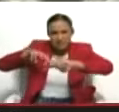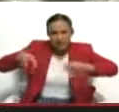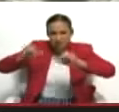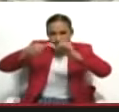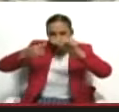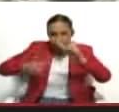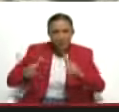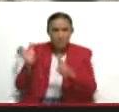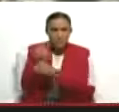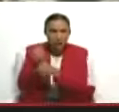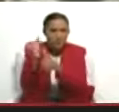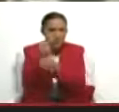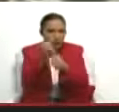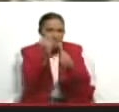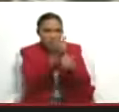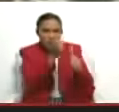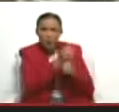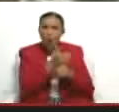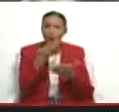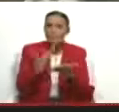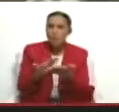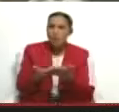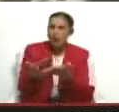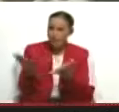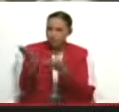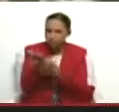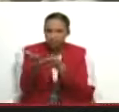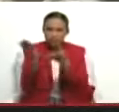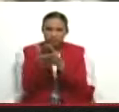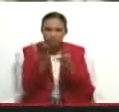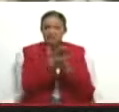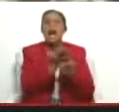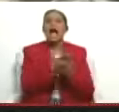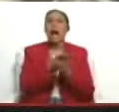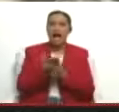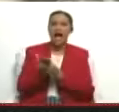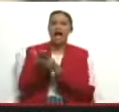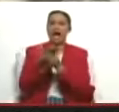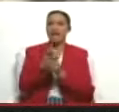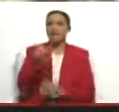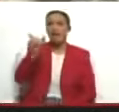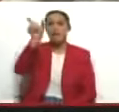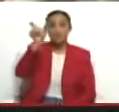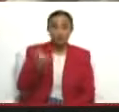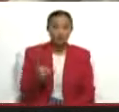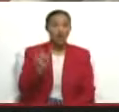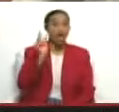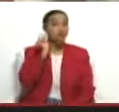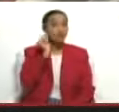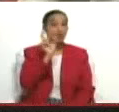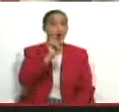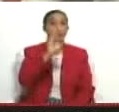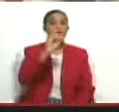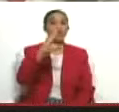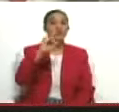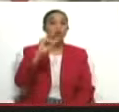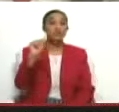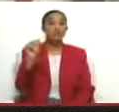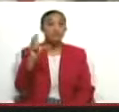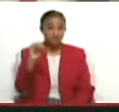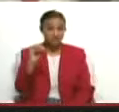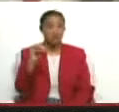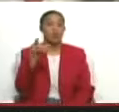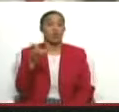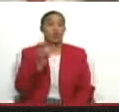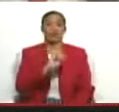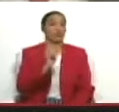aparte para considerar que la señora Rocío San Miguel está lejos de tener ese perfil Por cierto yo conocí mujeres activistas de